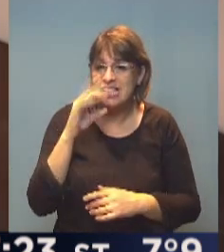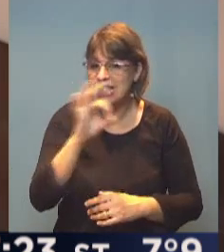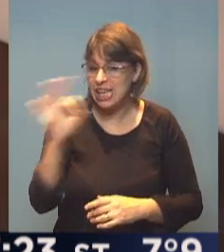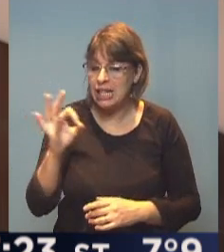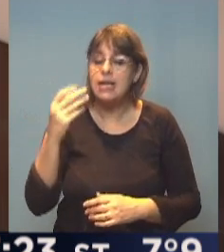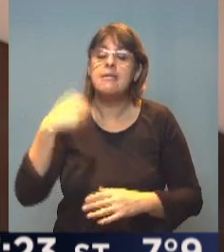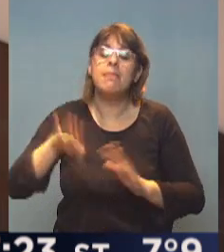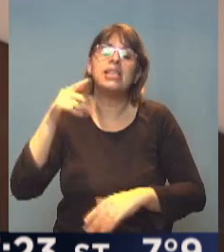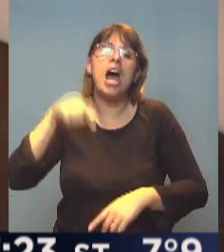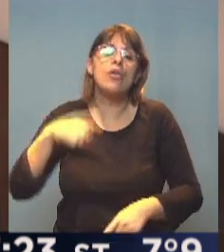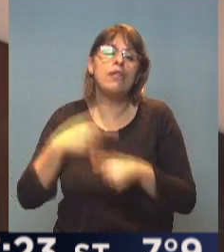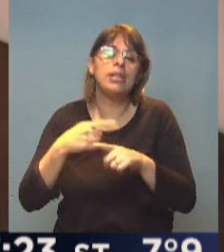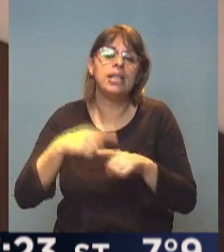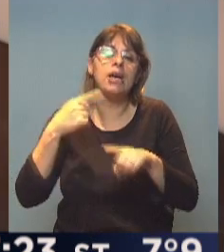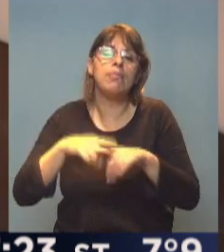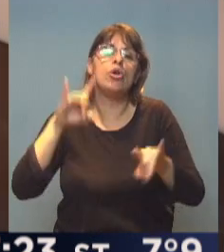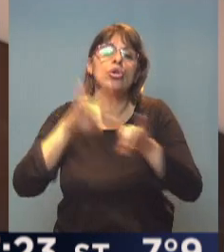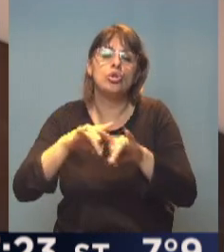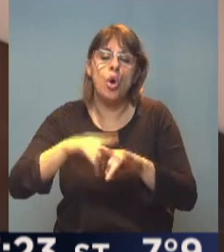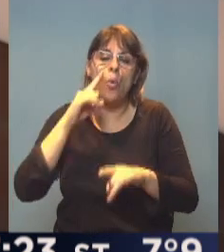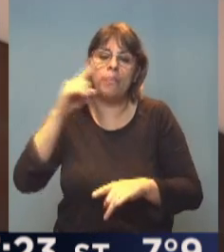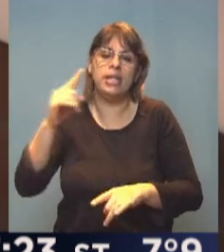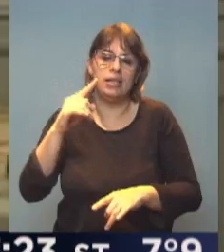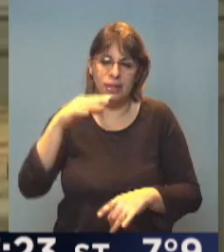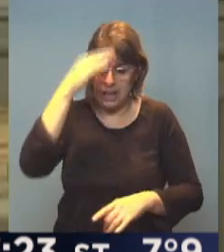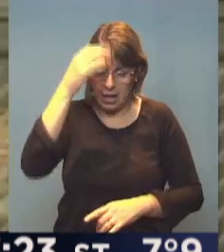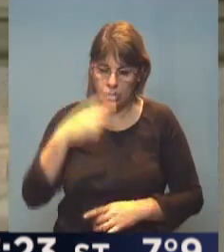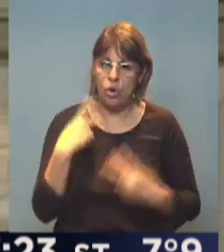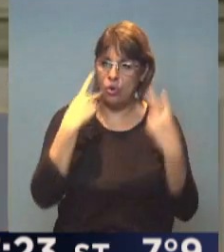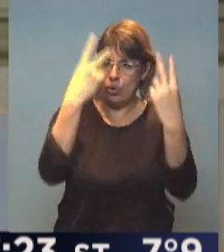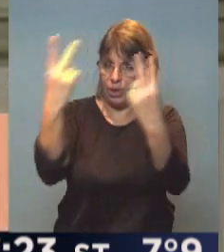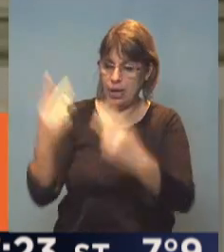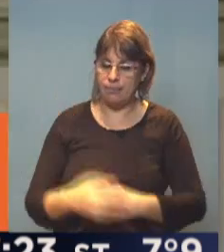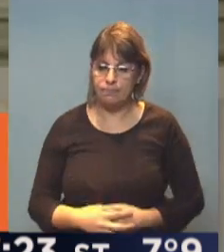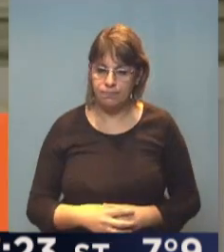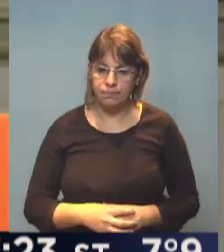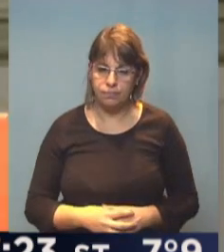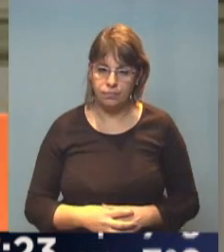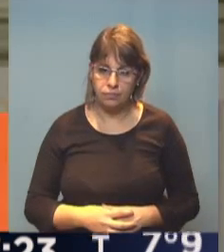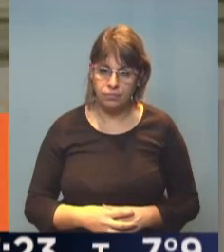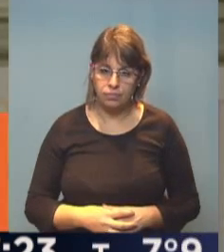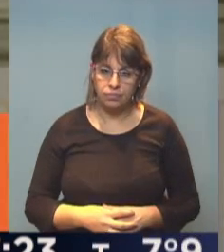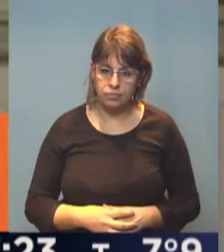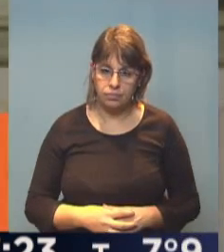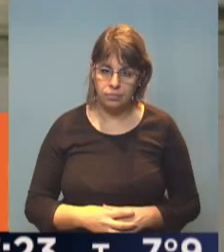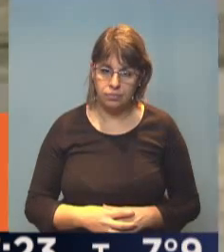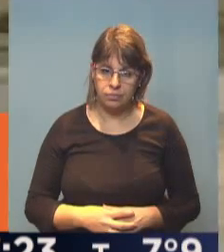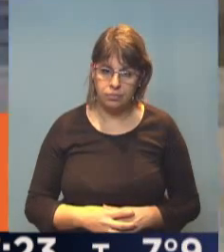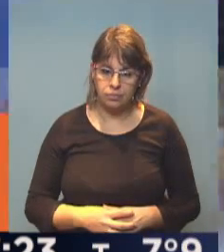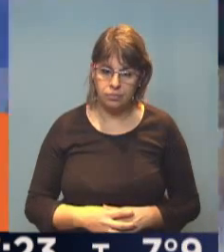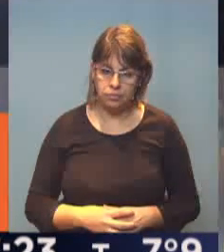de festejo por las 1000 funciones en Toc Toc de gira. ¡Alfredo, me llamó! Ah, ¡Camil, agarrame el